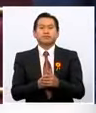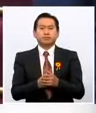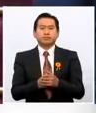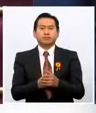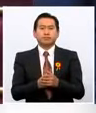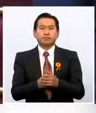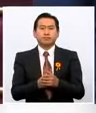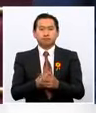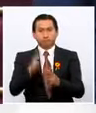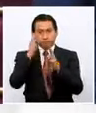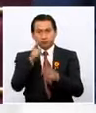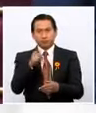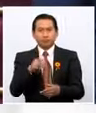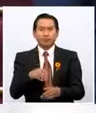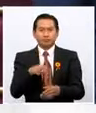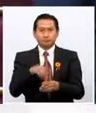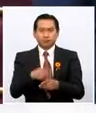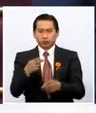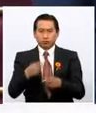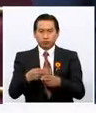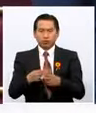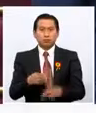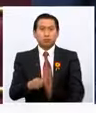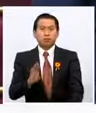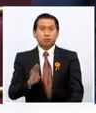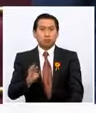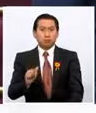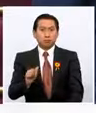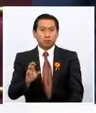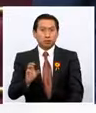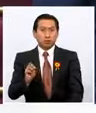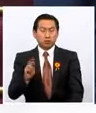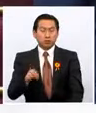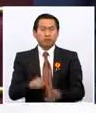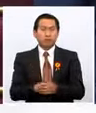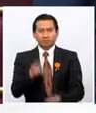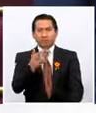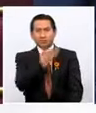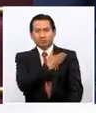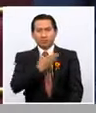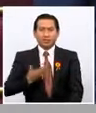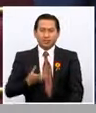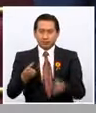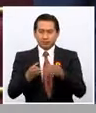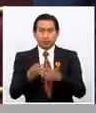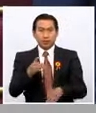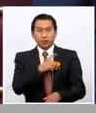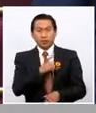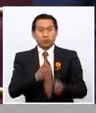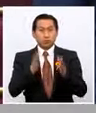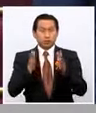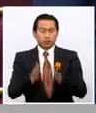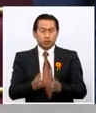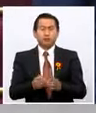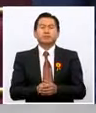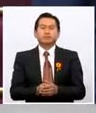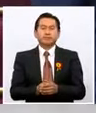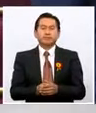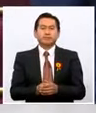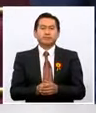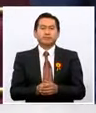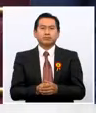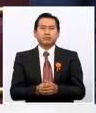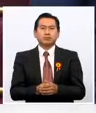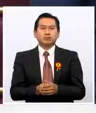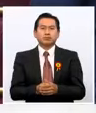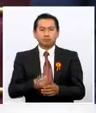el honorable milton barón hidalgo al señor presidente de la cámara de diputados al señor